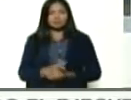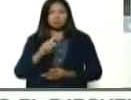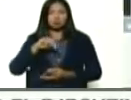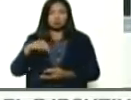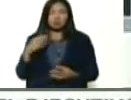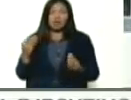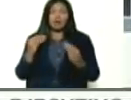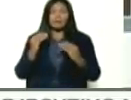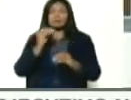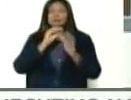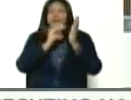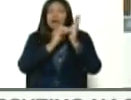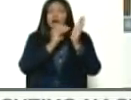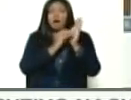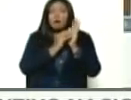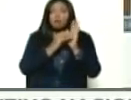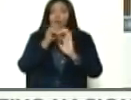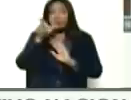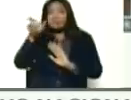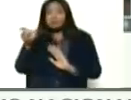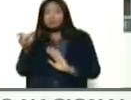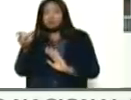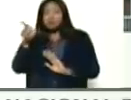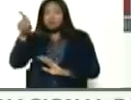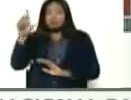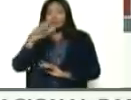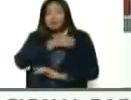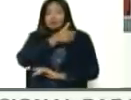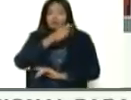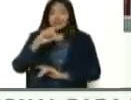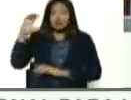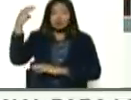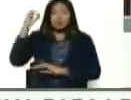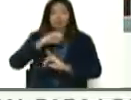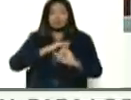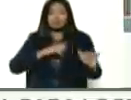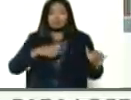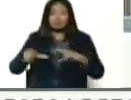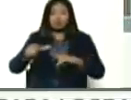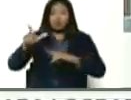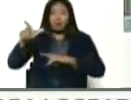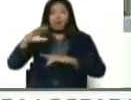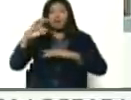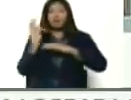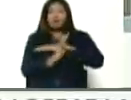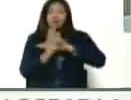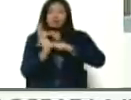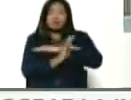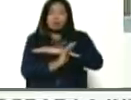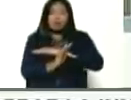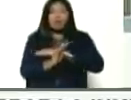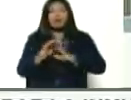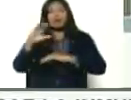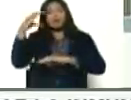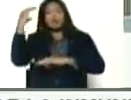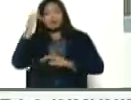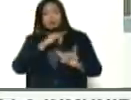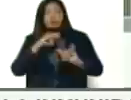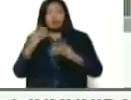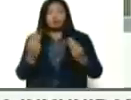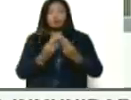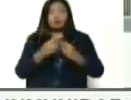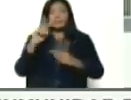autoridades colombianas mucho cuidado porque ya en la frontera de colombia en la frontera de colombia con venezuela